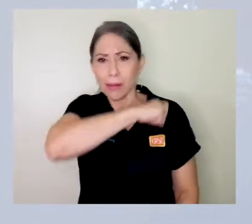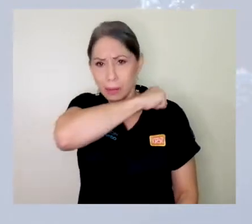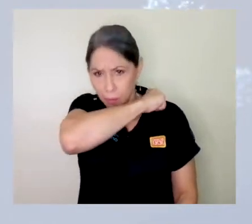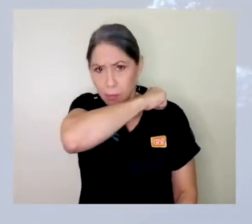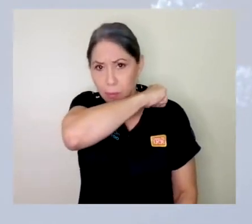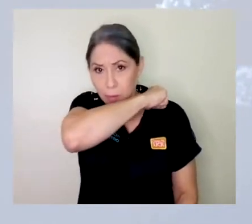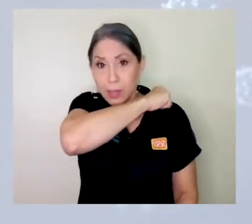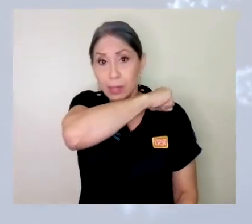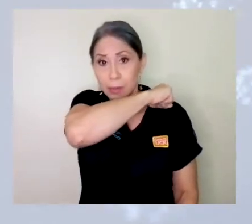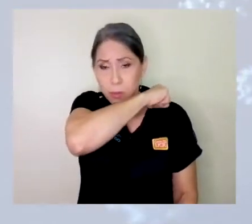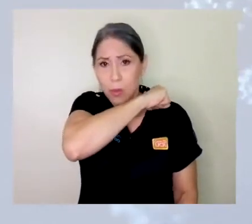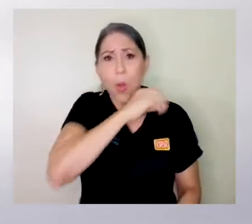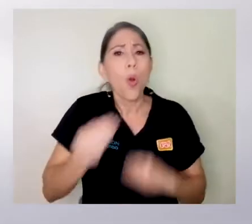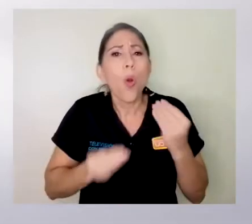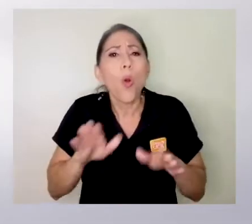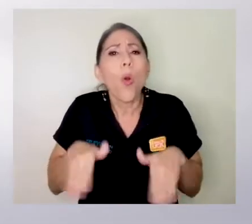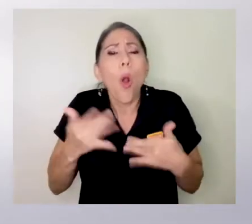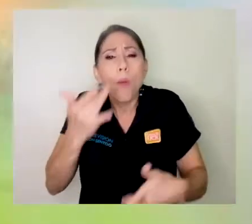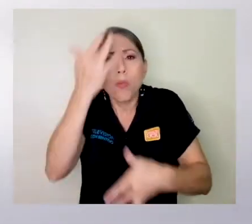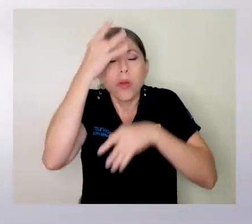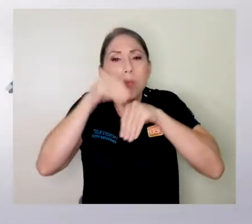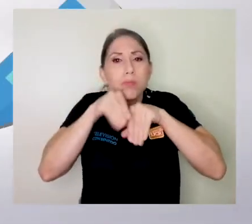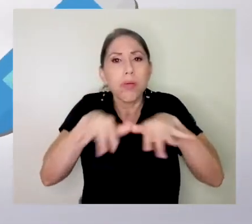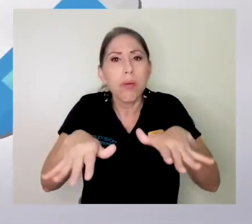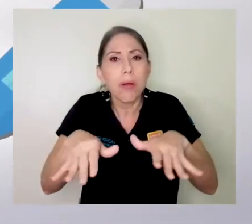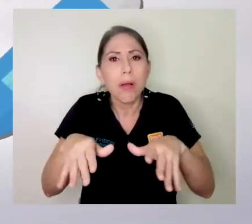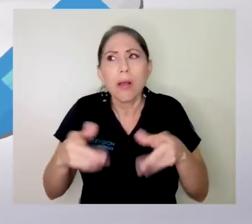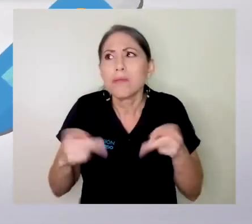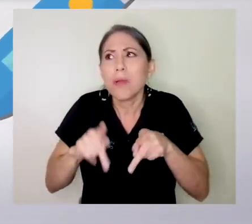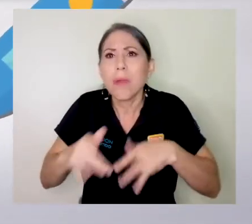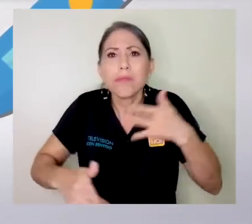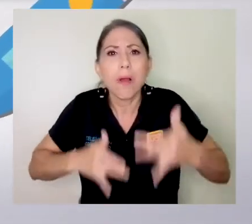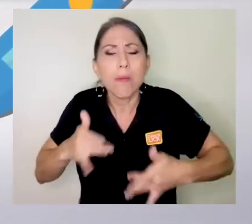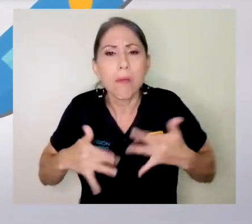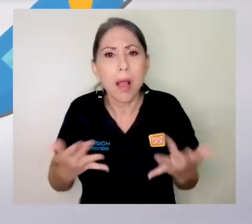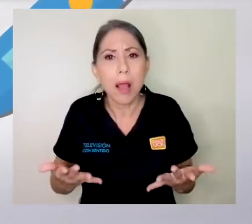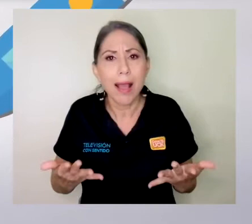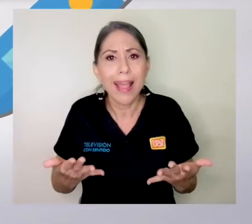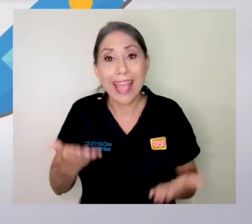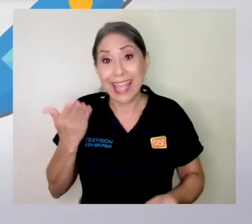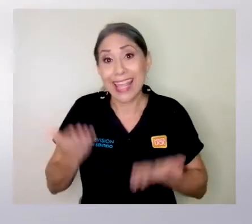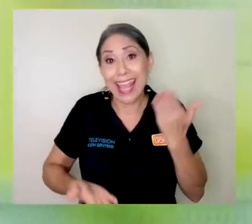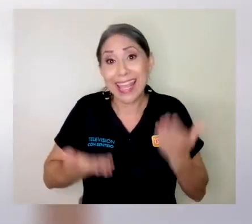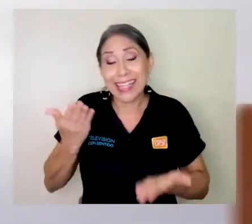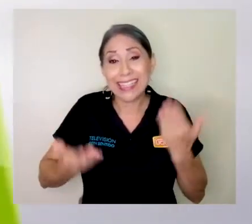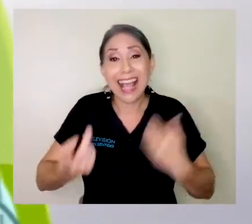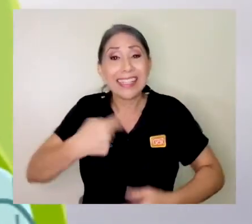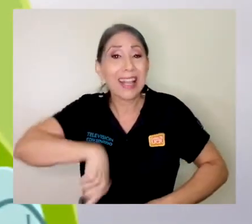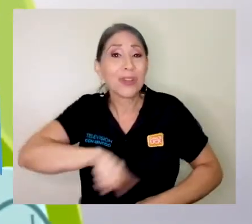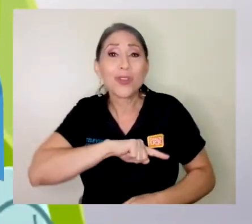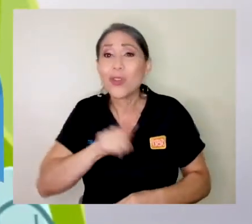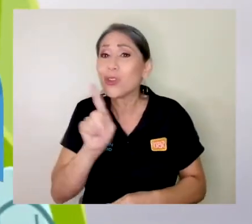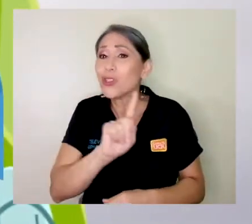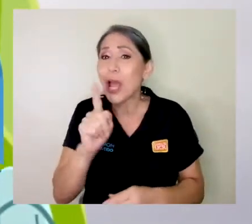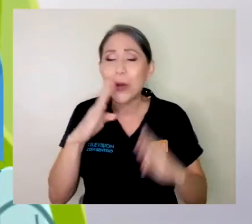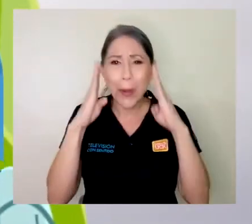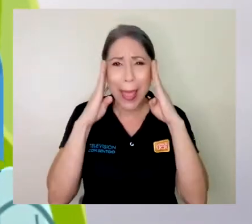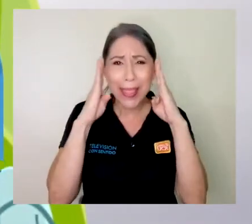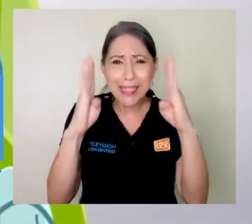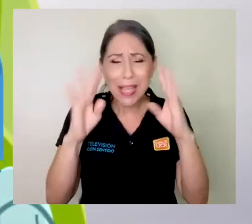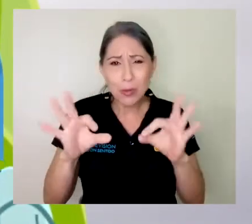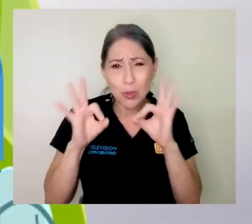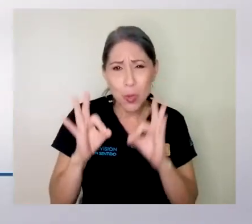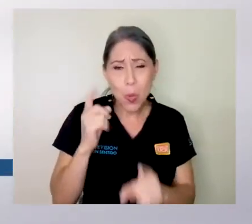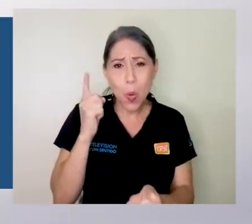sus vías de contagio y sus efectos, que quizá le hemos dejado de prestar la atención que